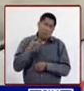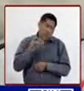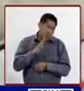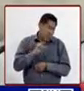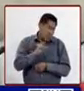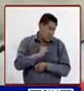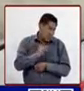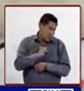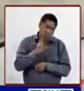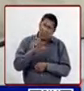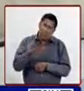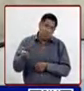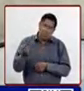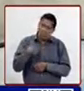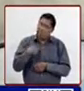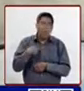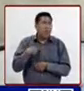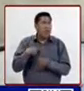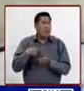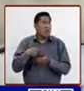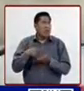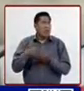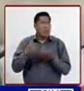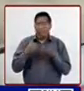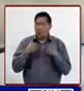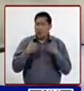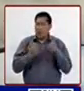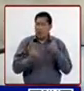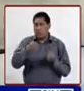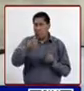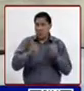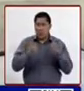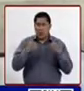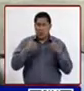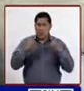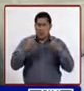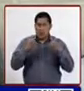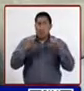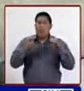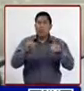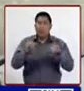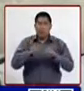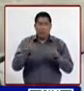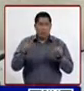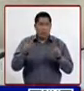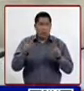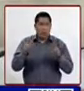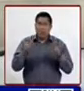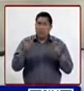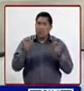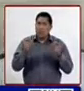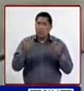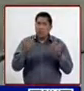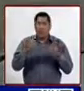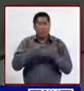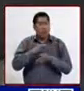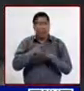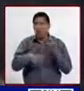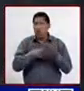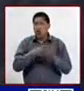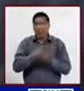¿no? Tenía mi autito, tenía una tienda, pero de noche a la mañana todo lo